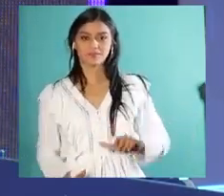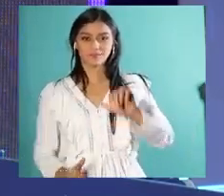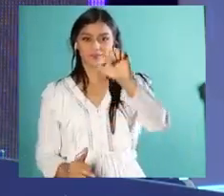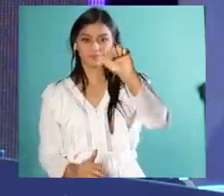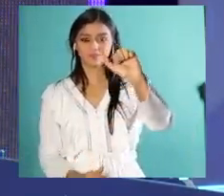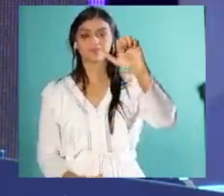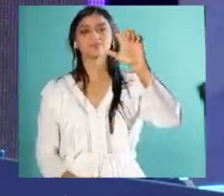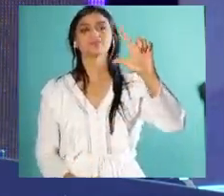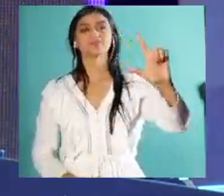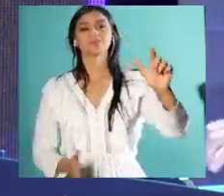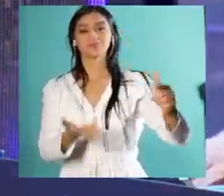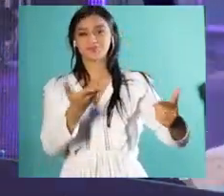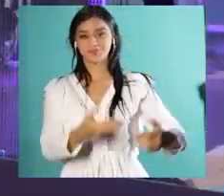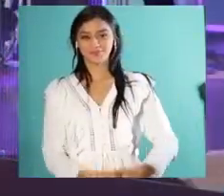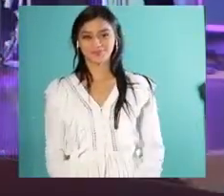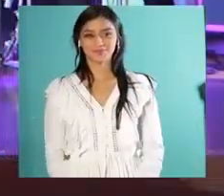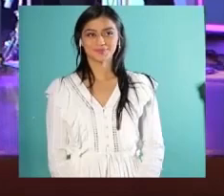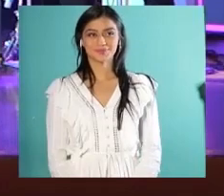Grota.